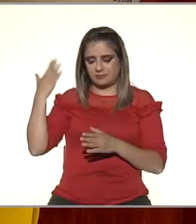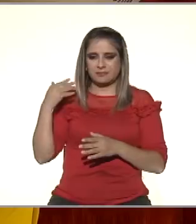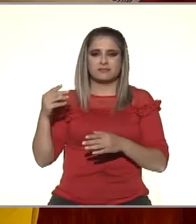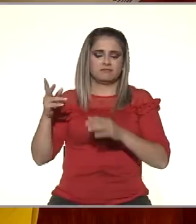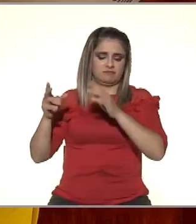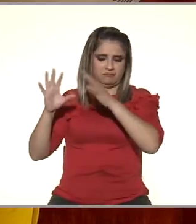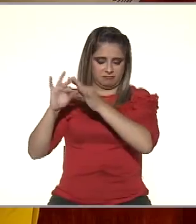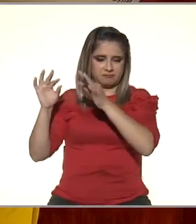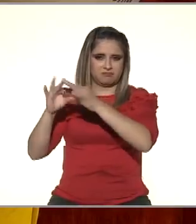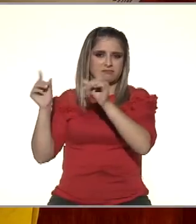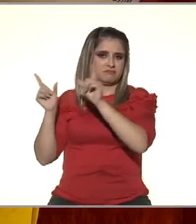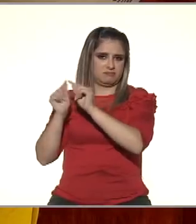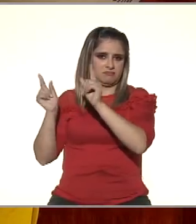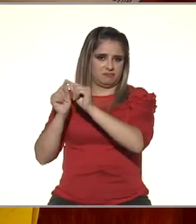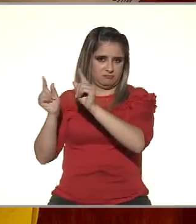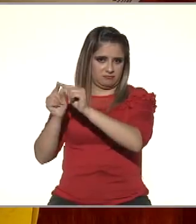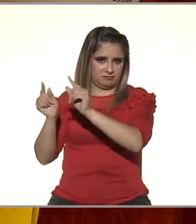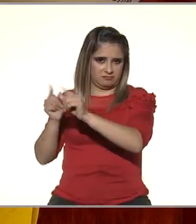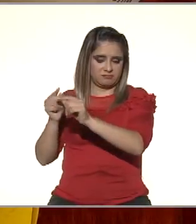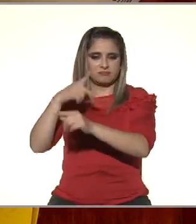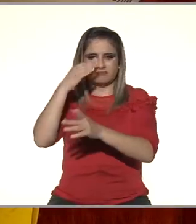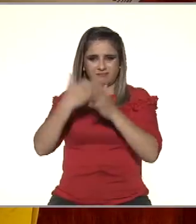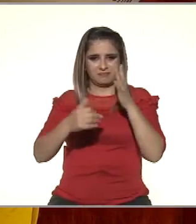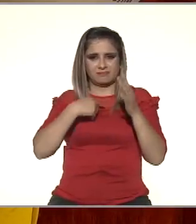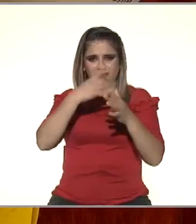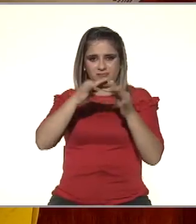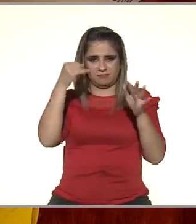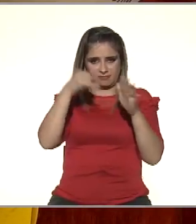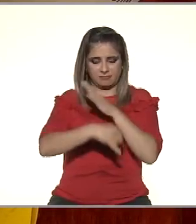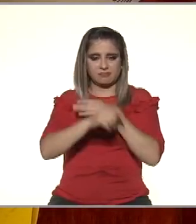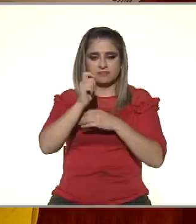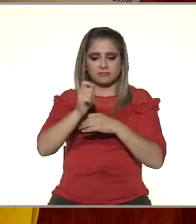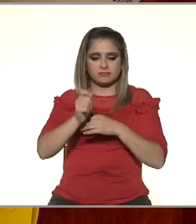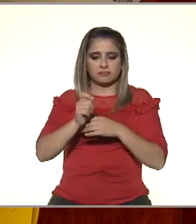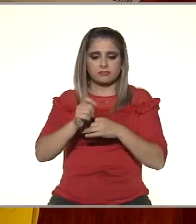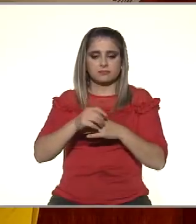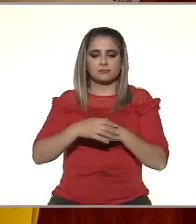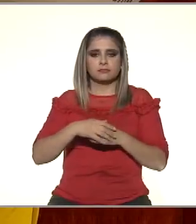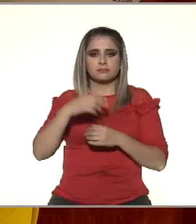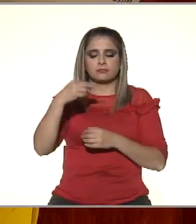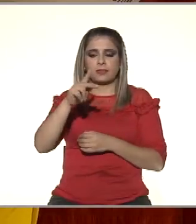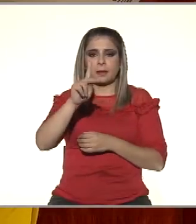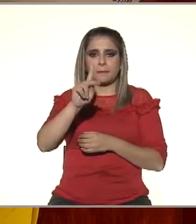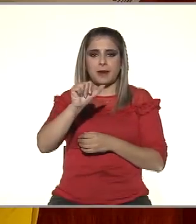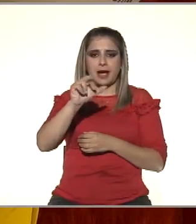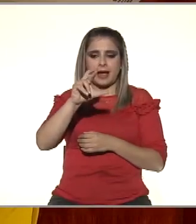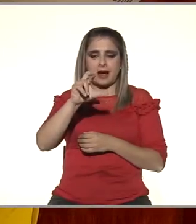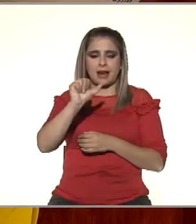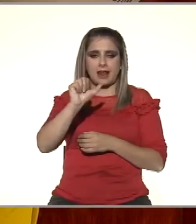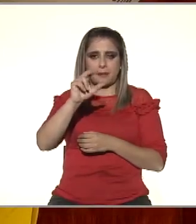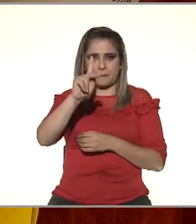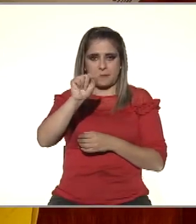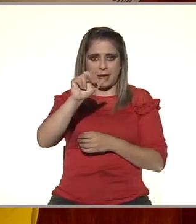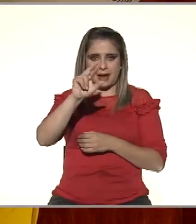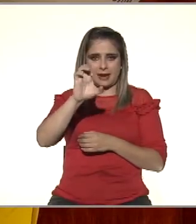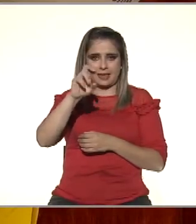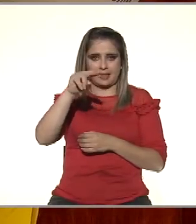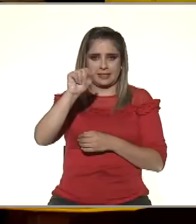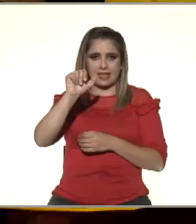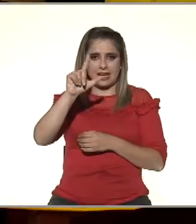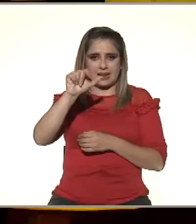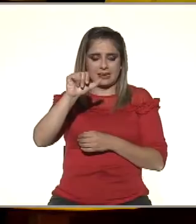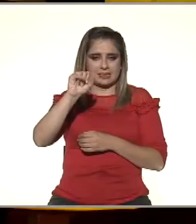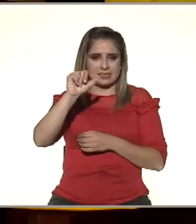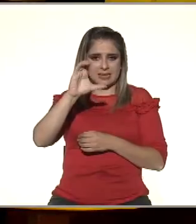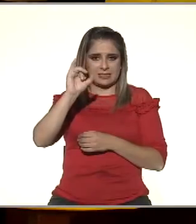algunos testimonios y lo hemos mencionado, que es el tema de un fenómeno que en psicología le llamamos la parentalización. Y es un